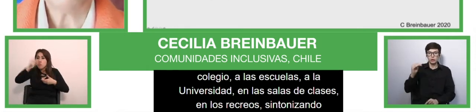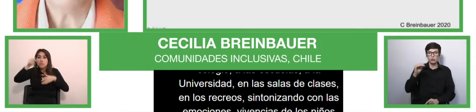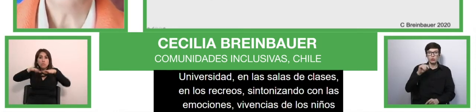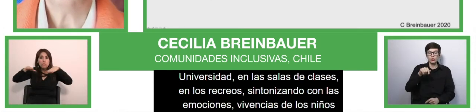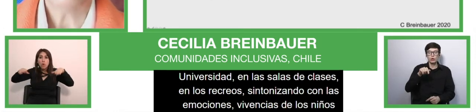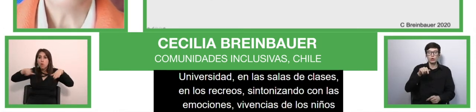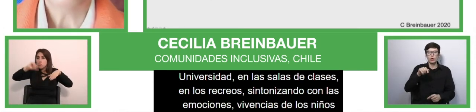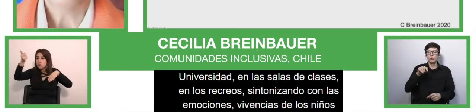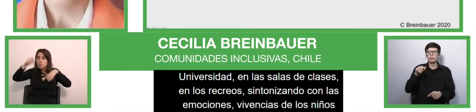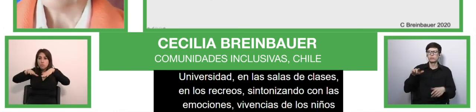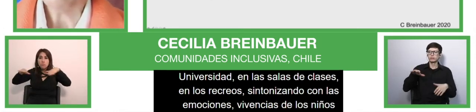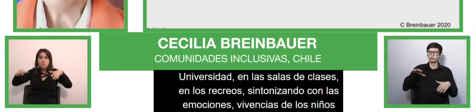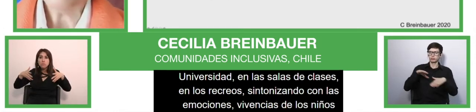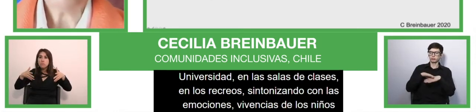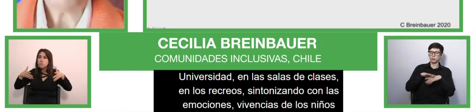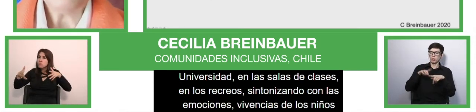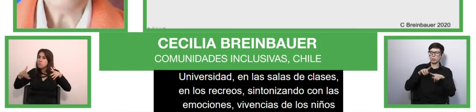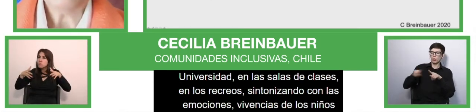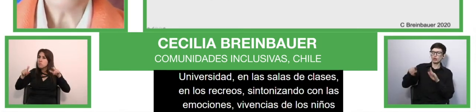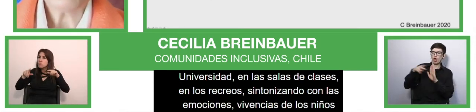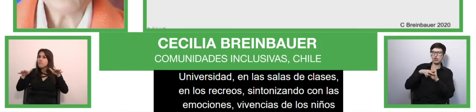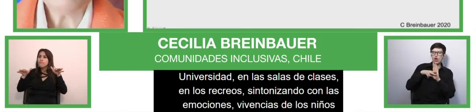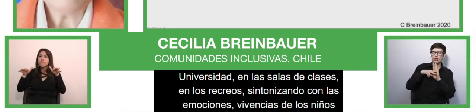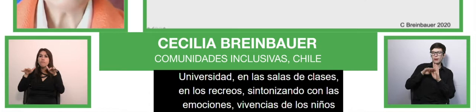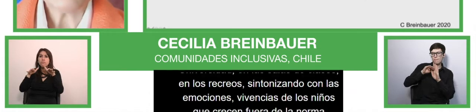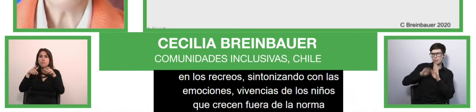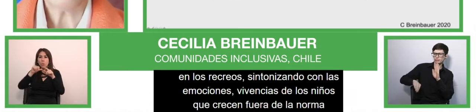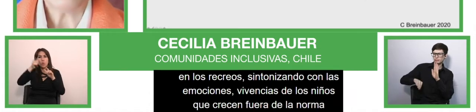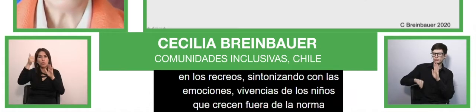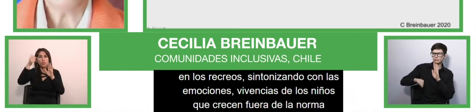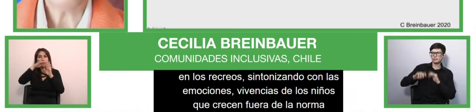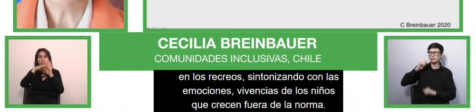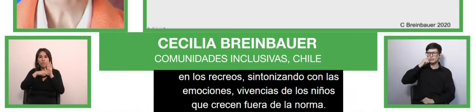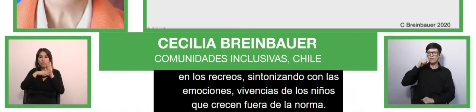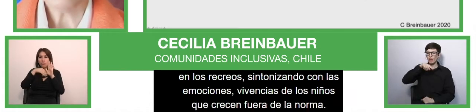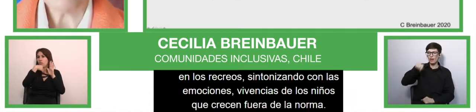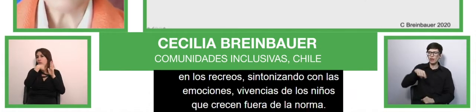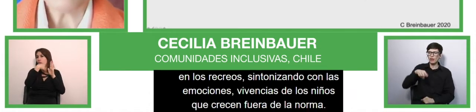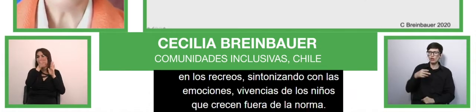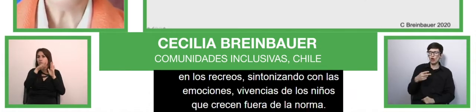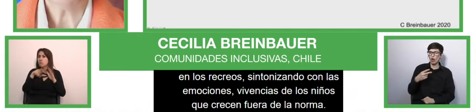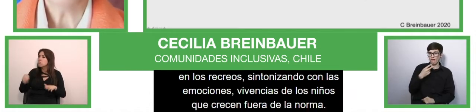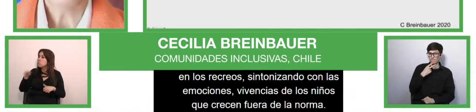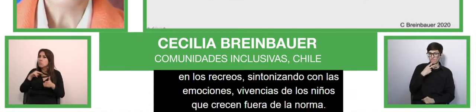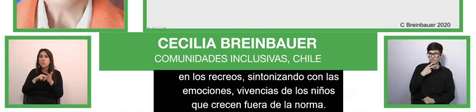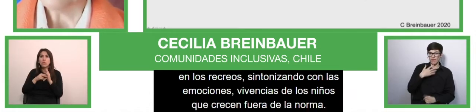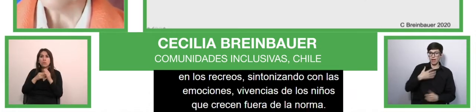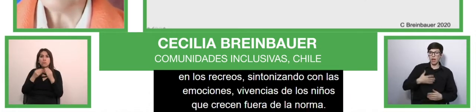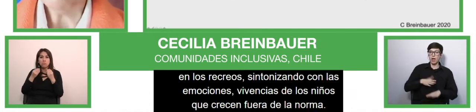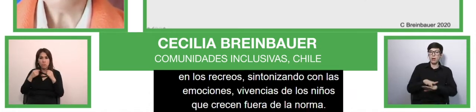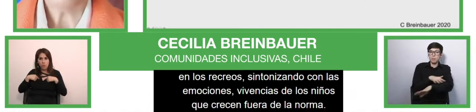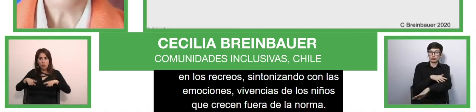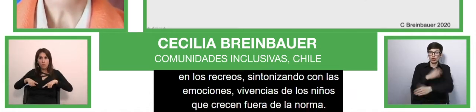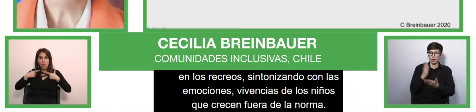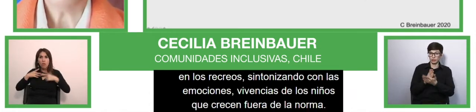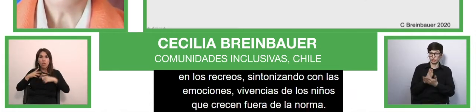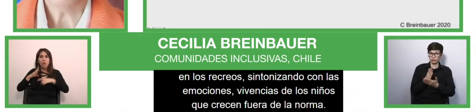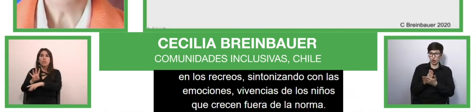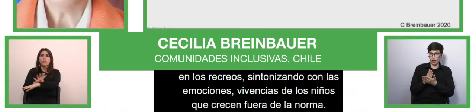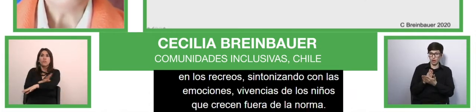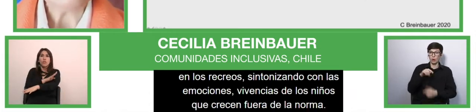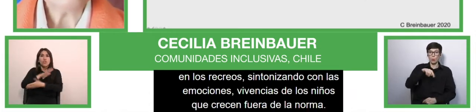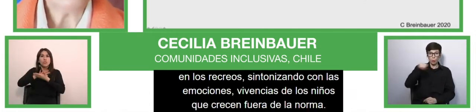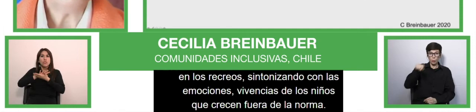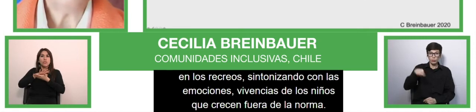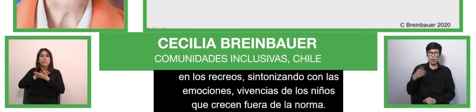fuera de la norma recuerdan cuáles eran sus vivencias emocionales escolares casaban ustedes en la